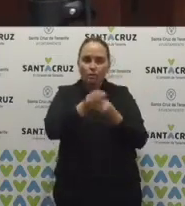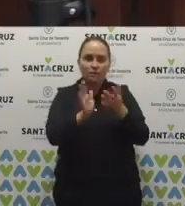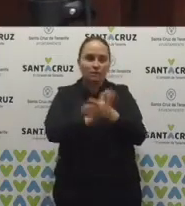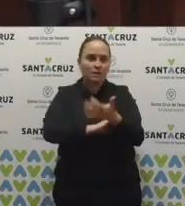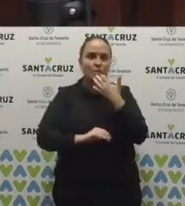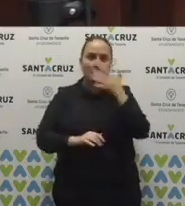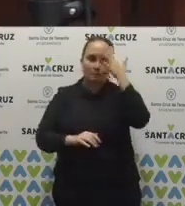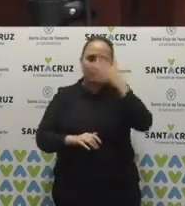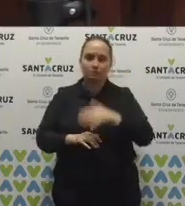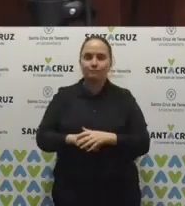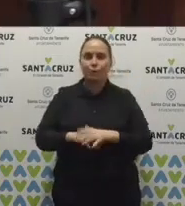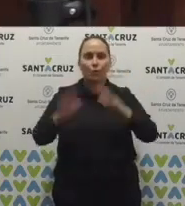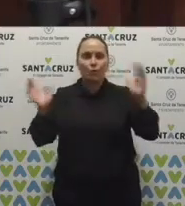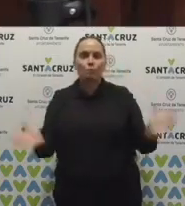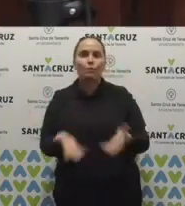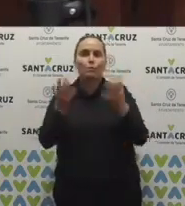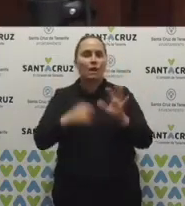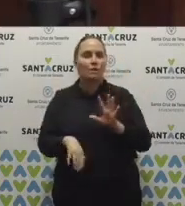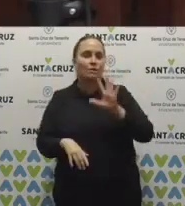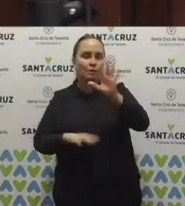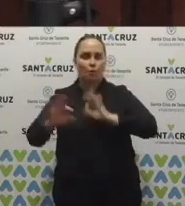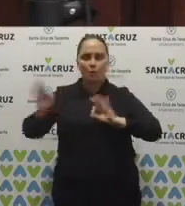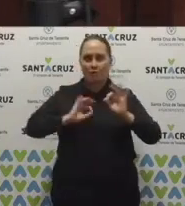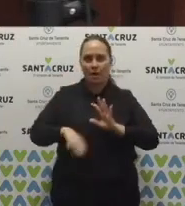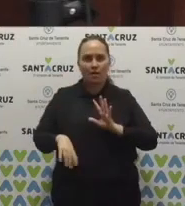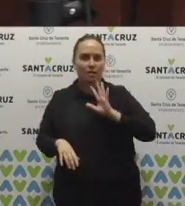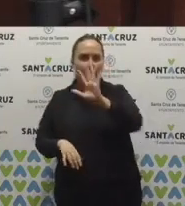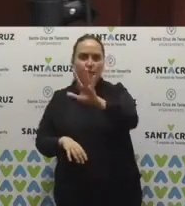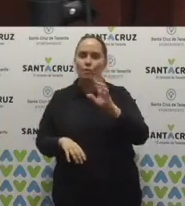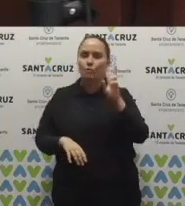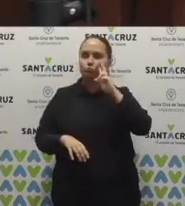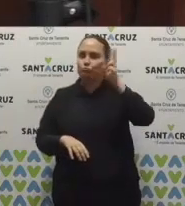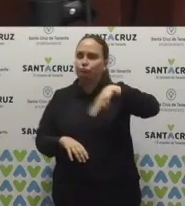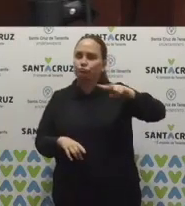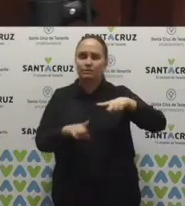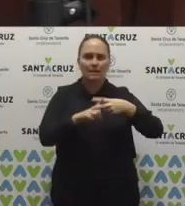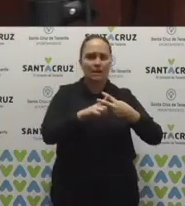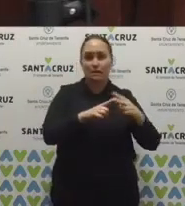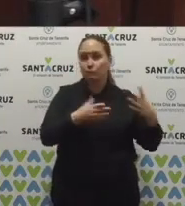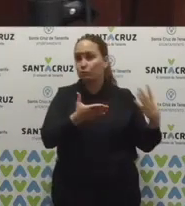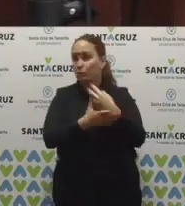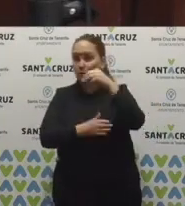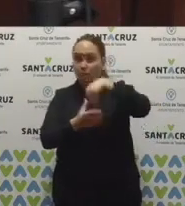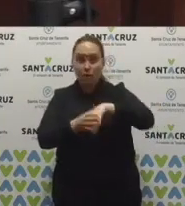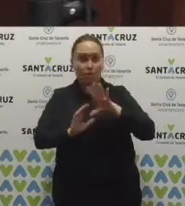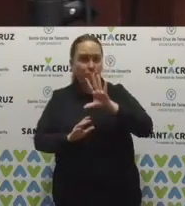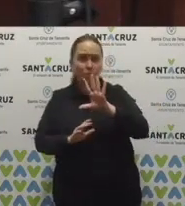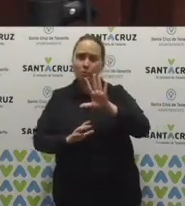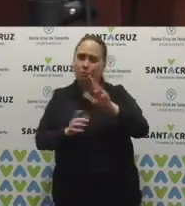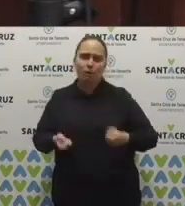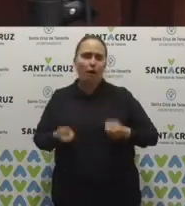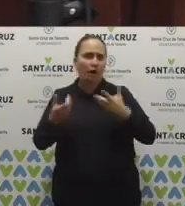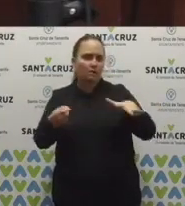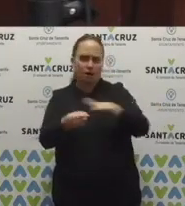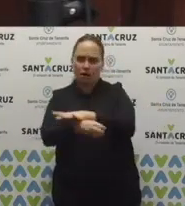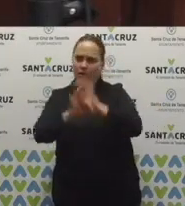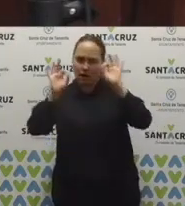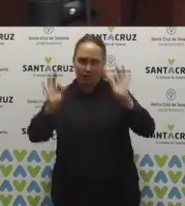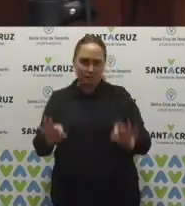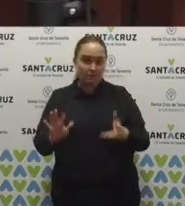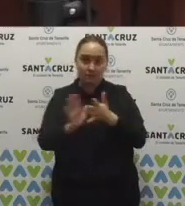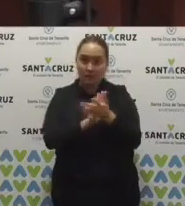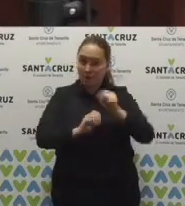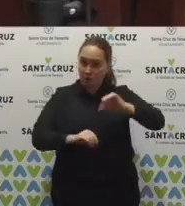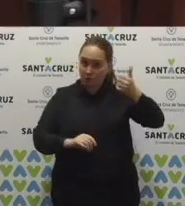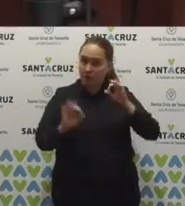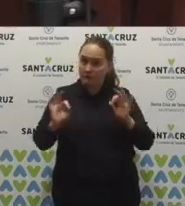cinco obras de teatro que engloba talleres museos y un largo etcétera pues es lo que se lo que se aprobó entonces bueno sí que